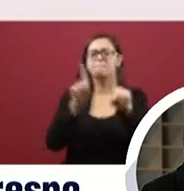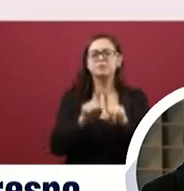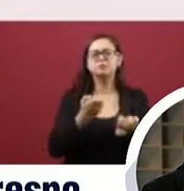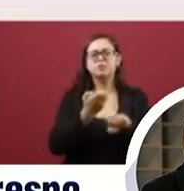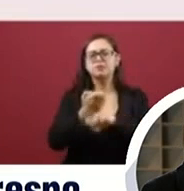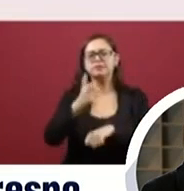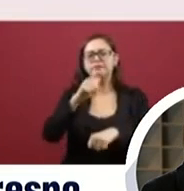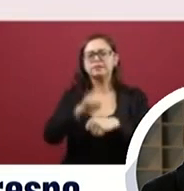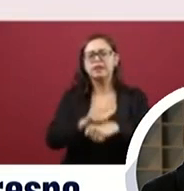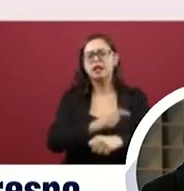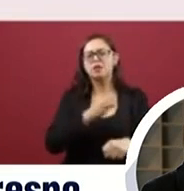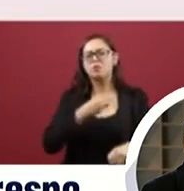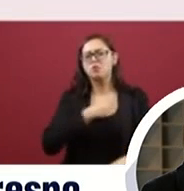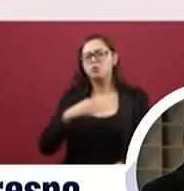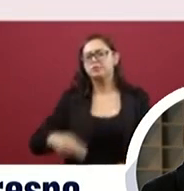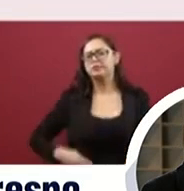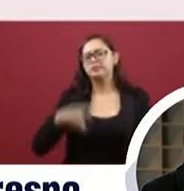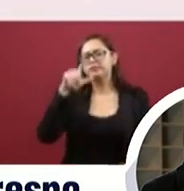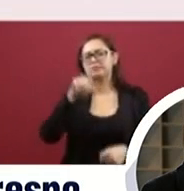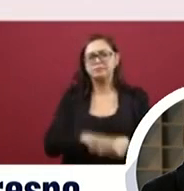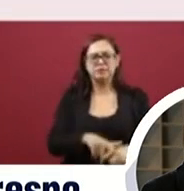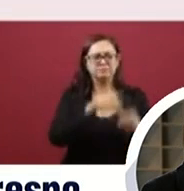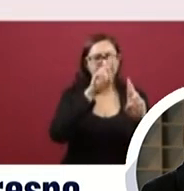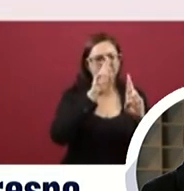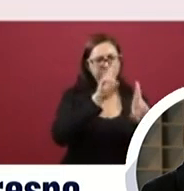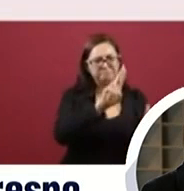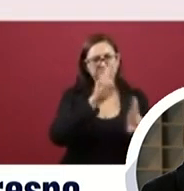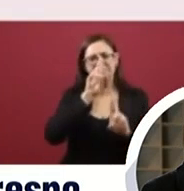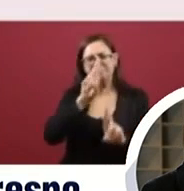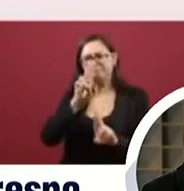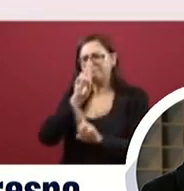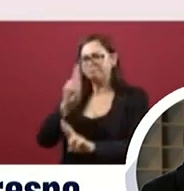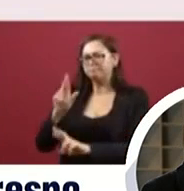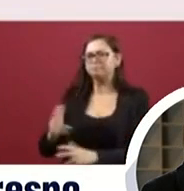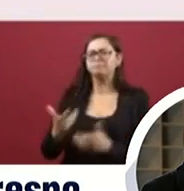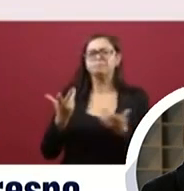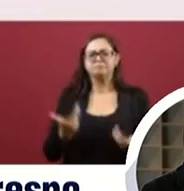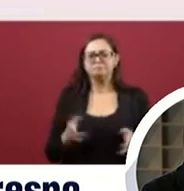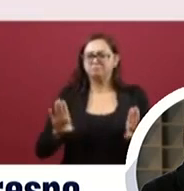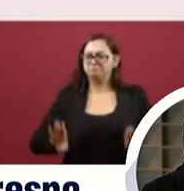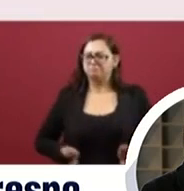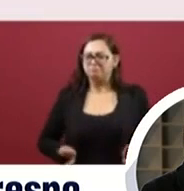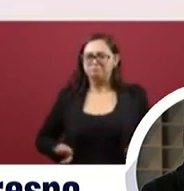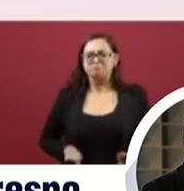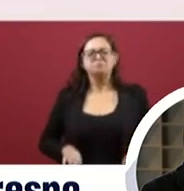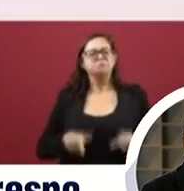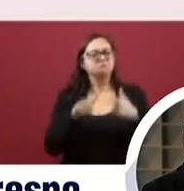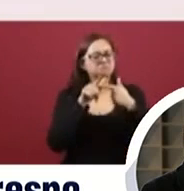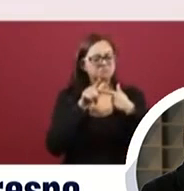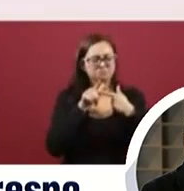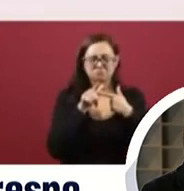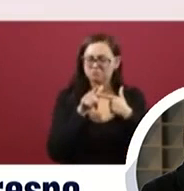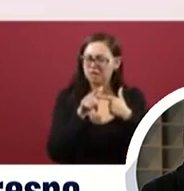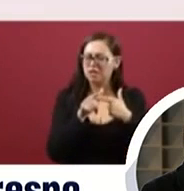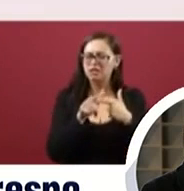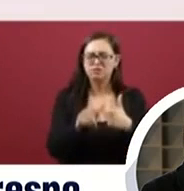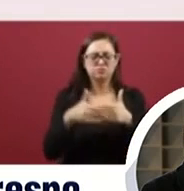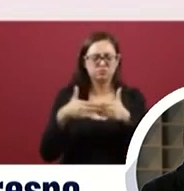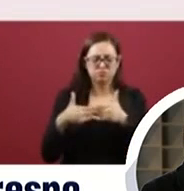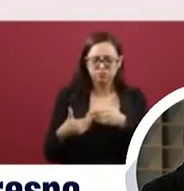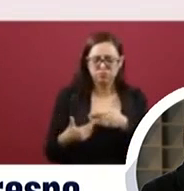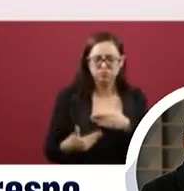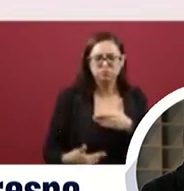mil. Y la pregunta sería, ¿cuáles son esos empleos? ¿De dónde salieron? Tendría que darse esa